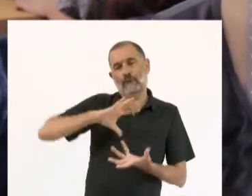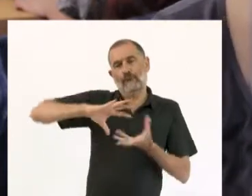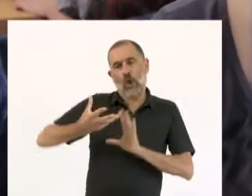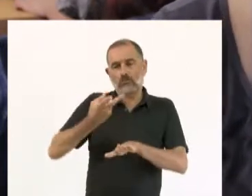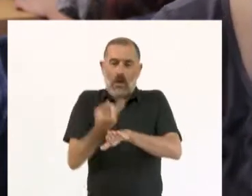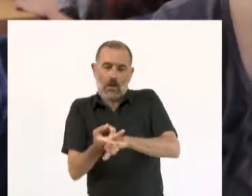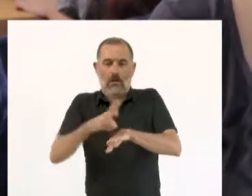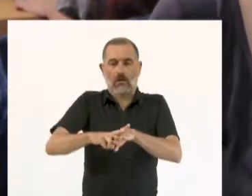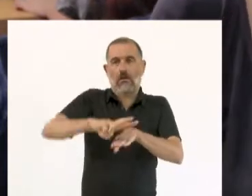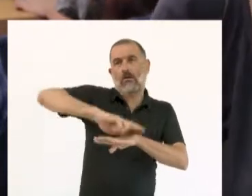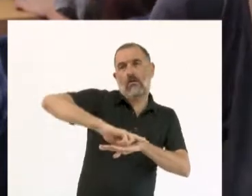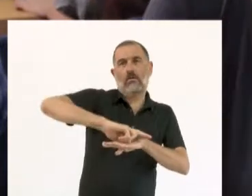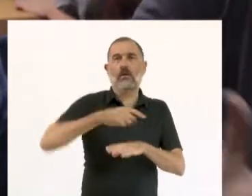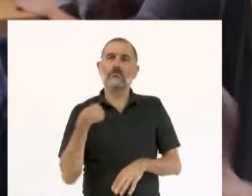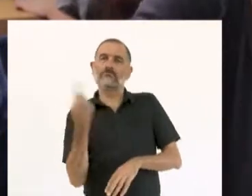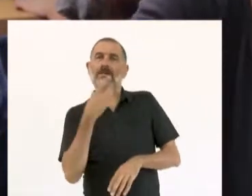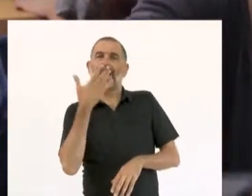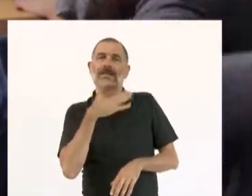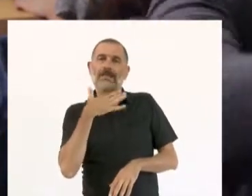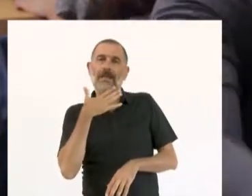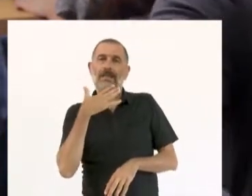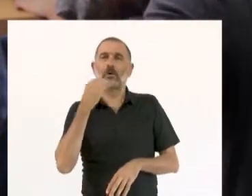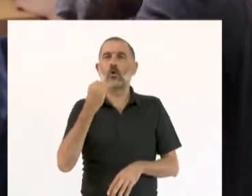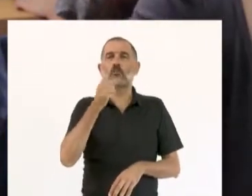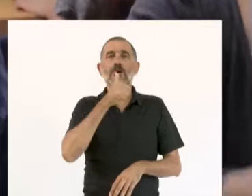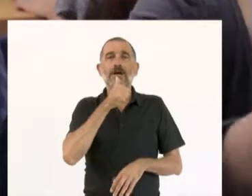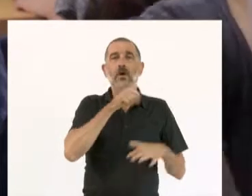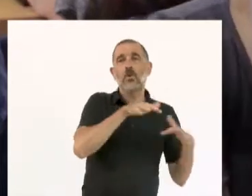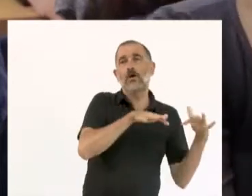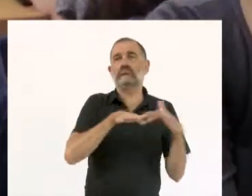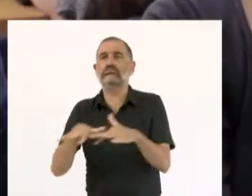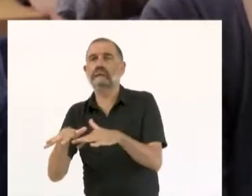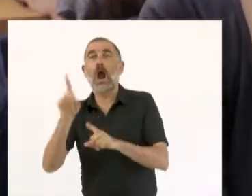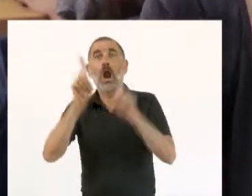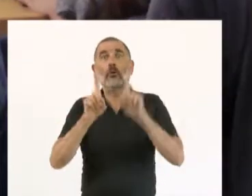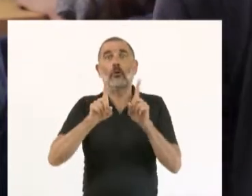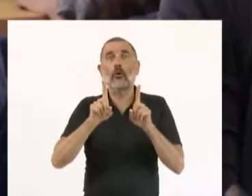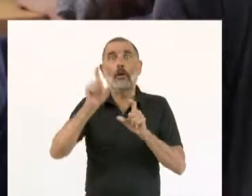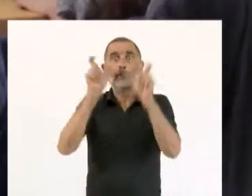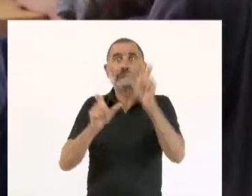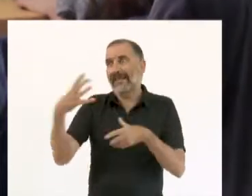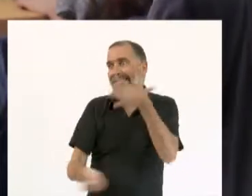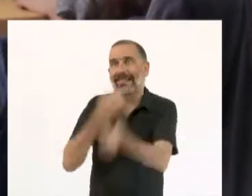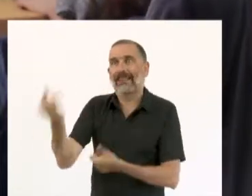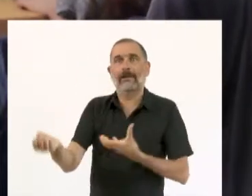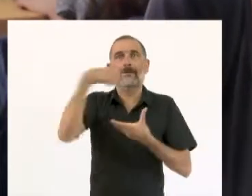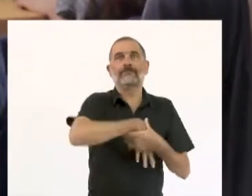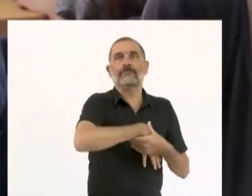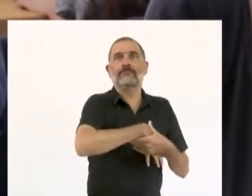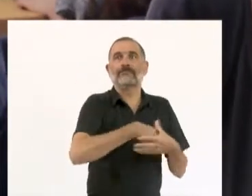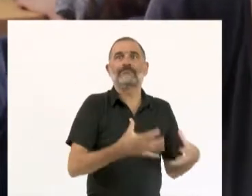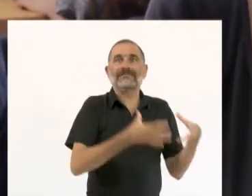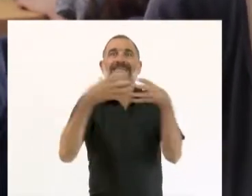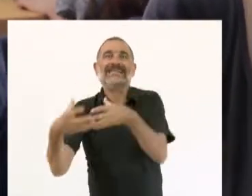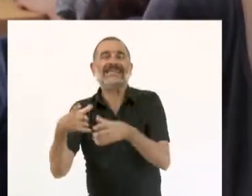muchísima información. Y bueno, y a veces lo sacan y nos traen la bolsa, nos traen el esqueleto dentro de la caja y perdimos toda esa información. O sea, había